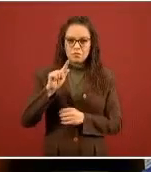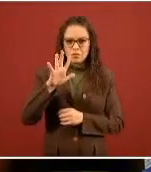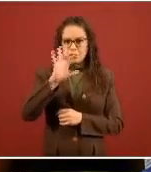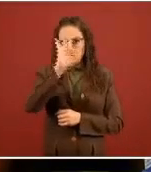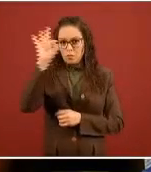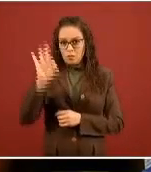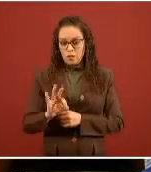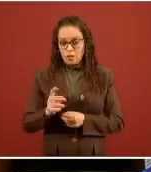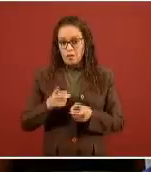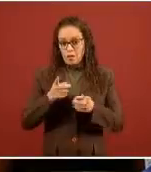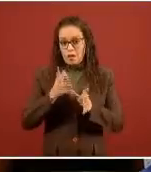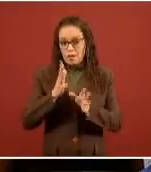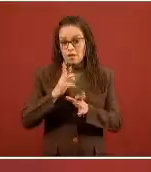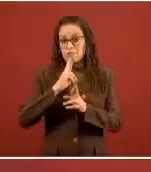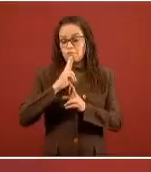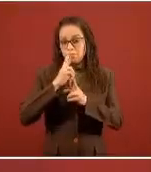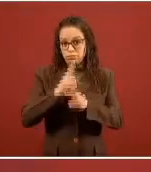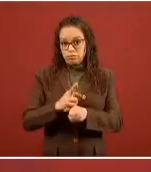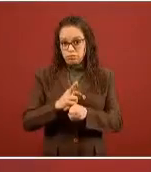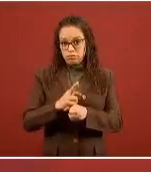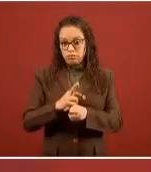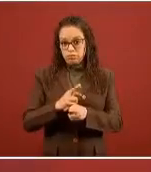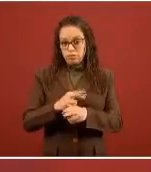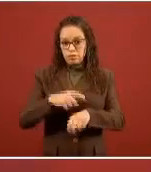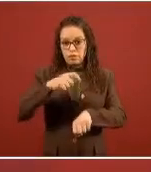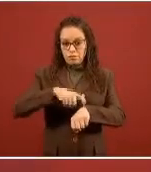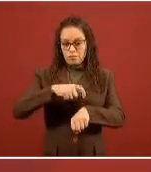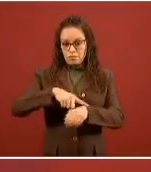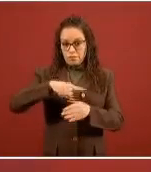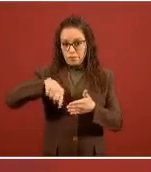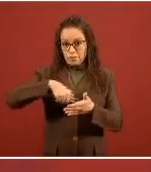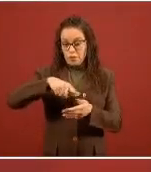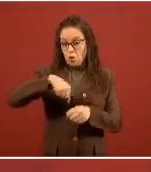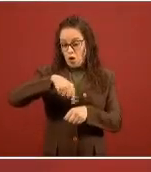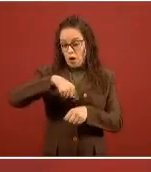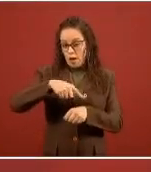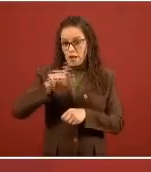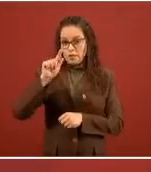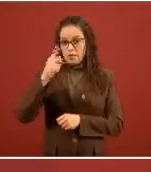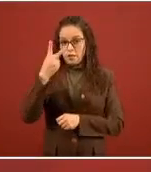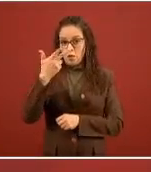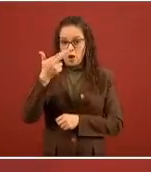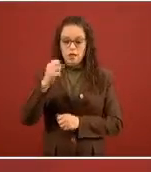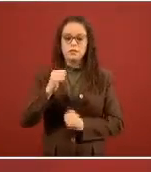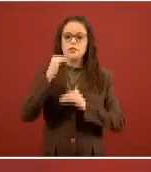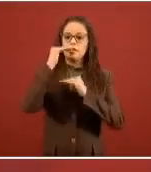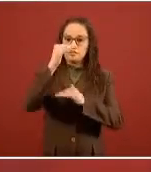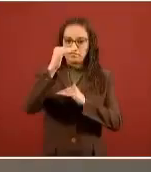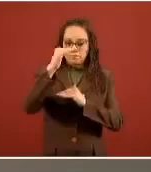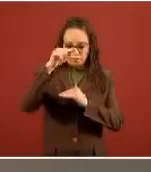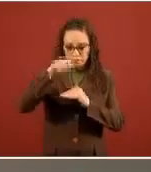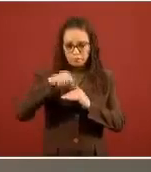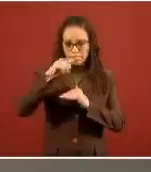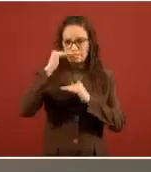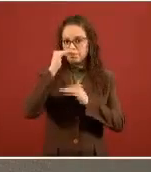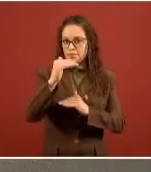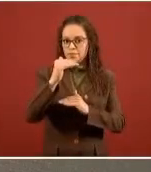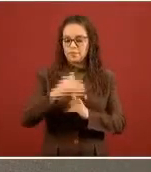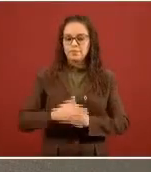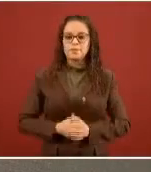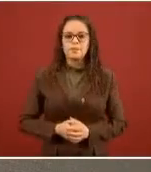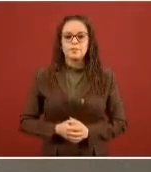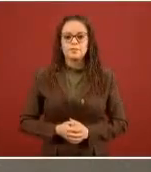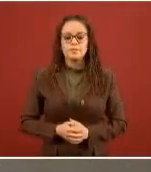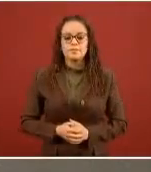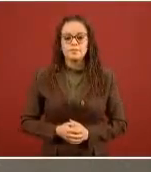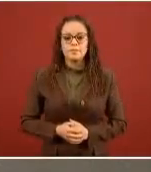los resultados se han tenido dentro de este rango de 72 horas. Y en el caso de